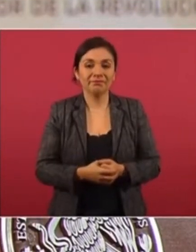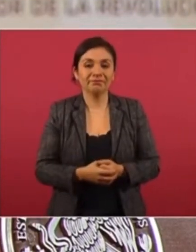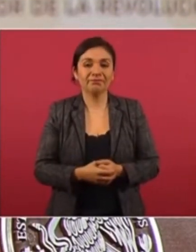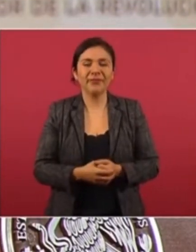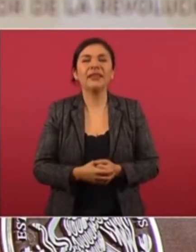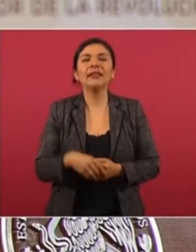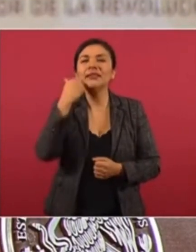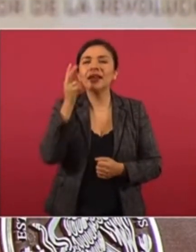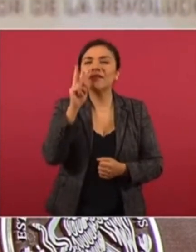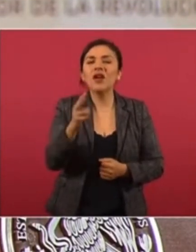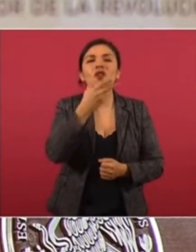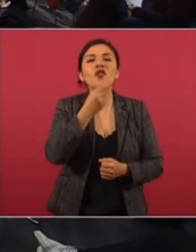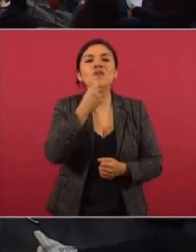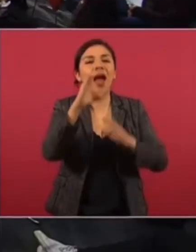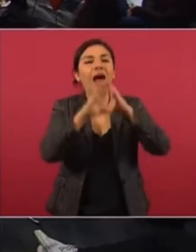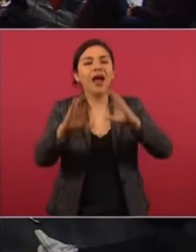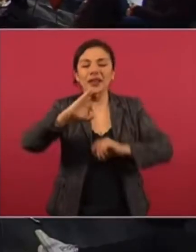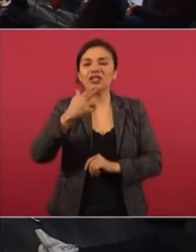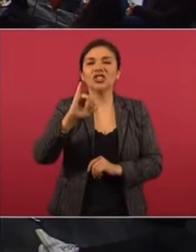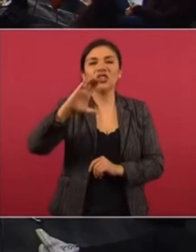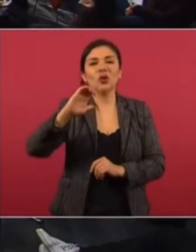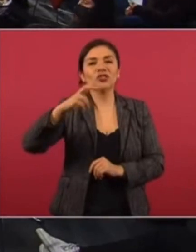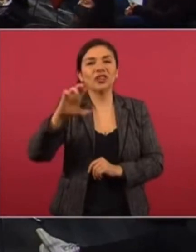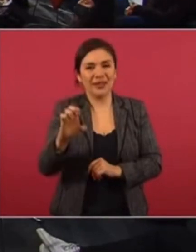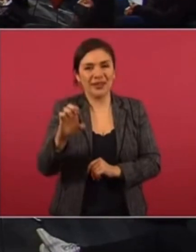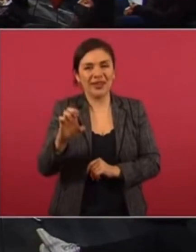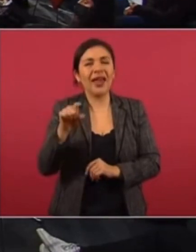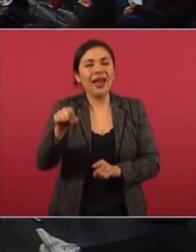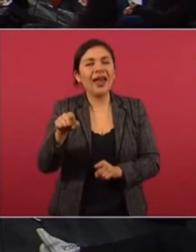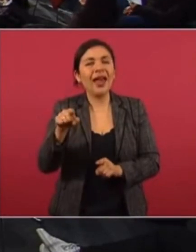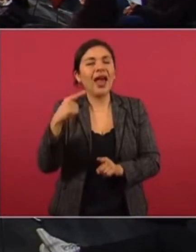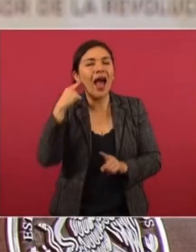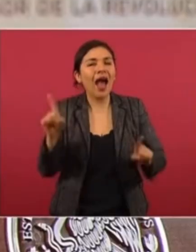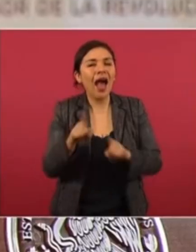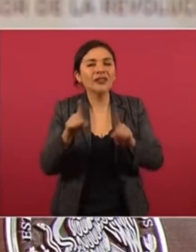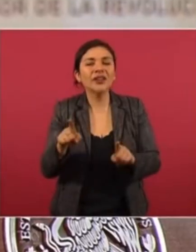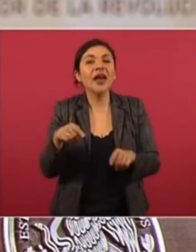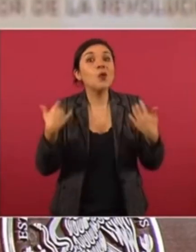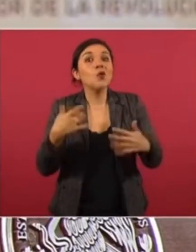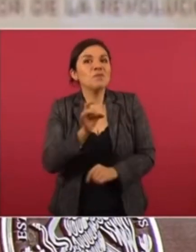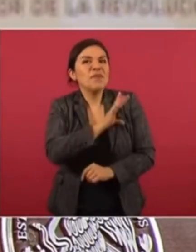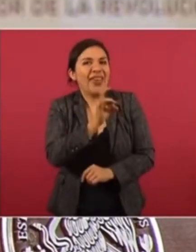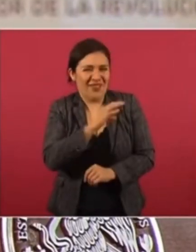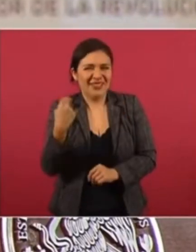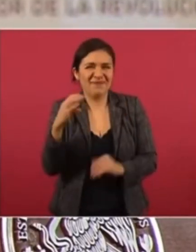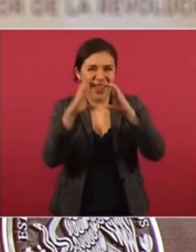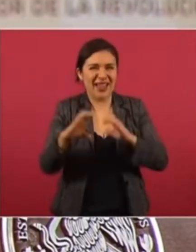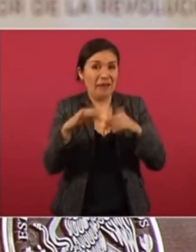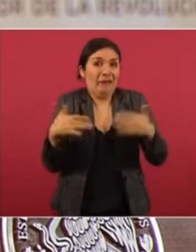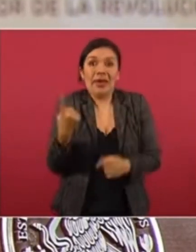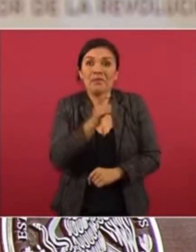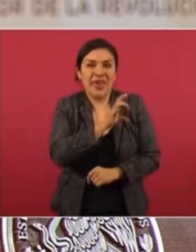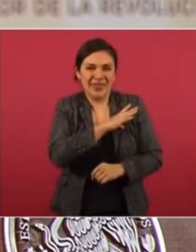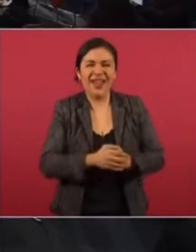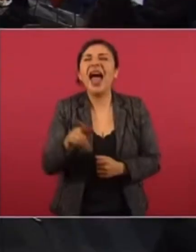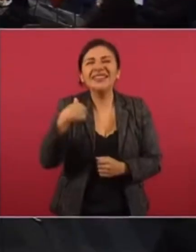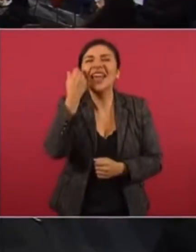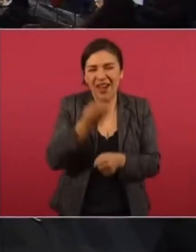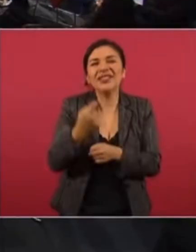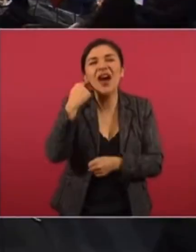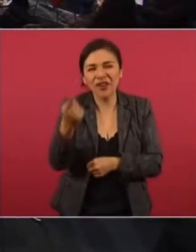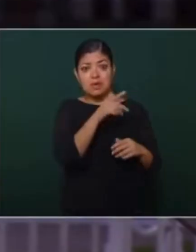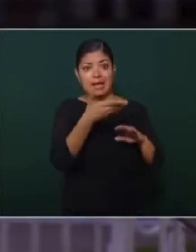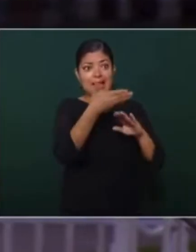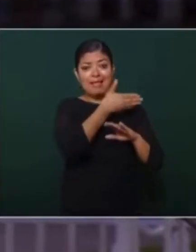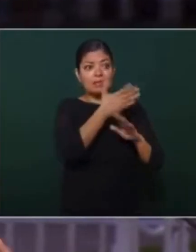A ver si consigues a mi paisano Chicoche y ponemos esa de, uy, qué miedo. A ver, ponla, Mar, de una vez,